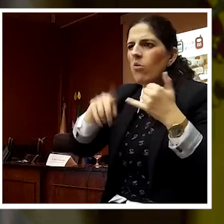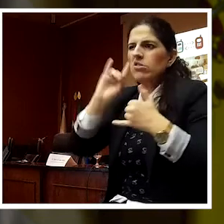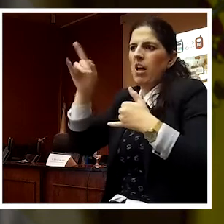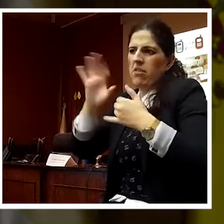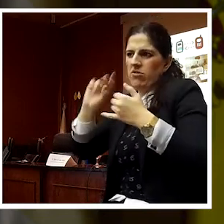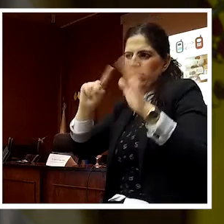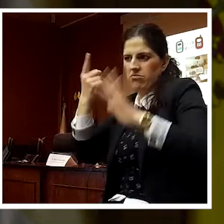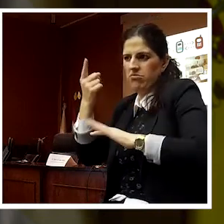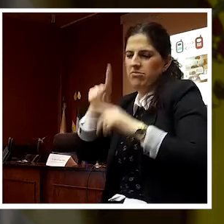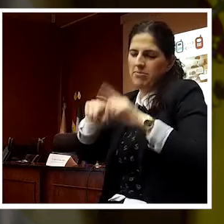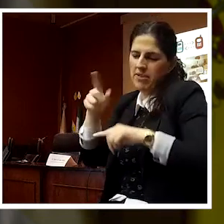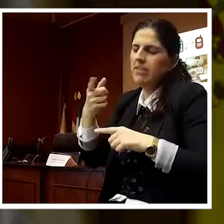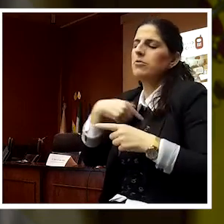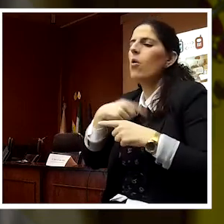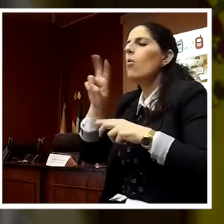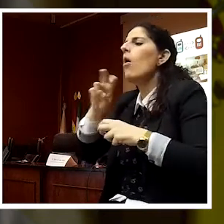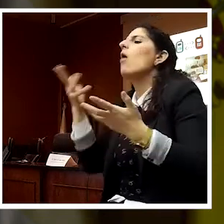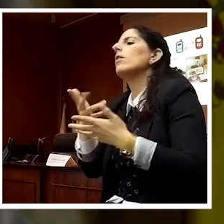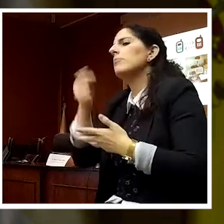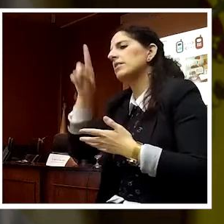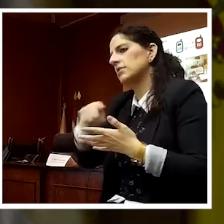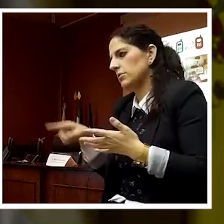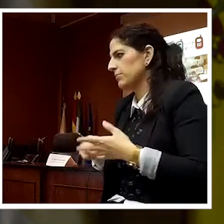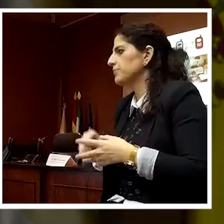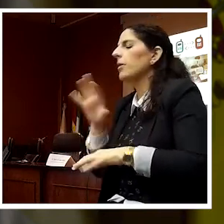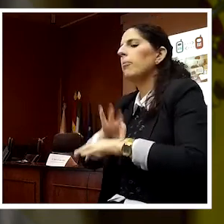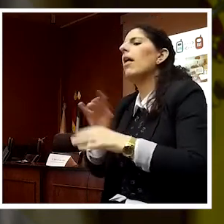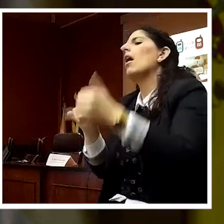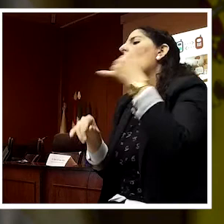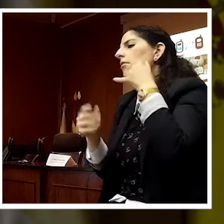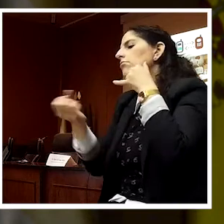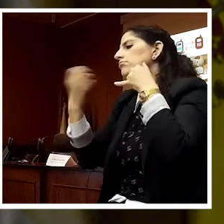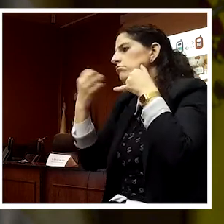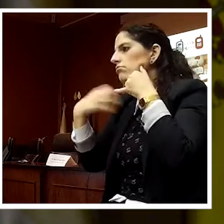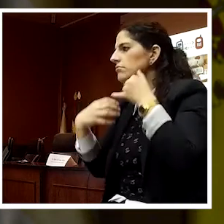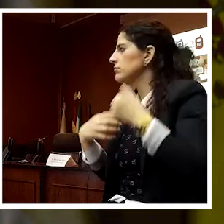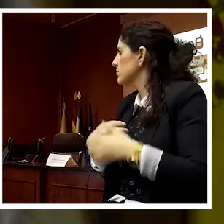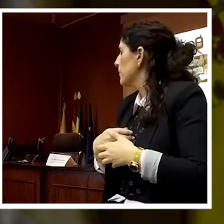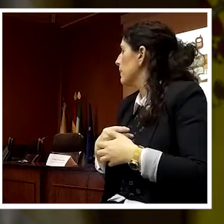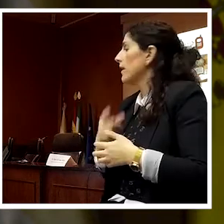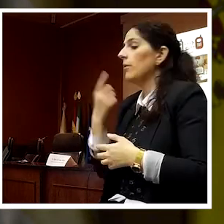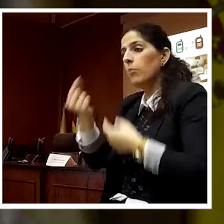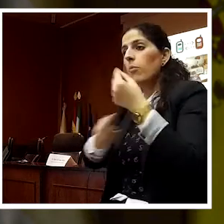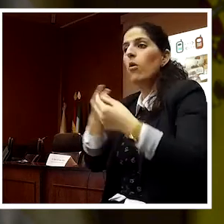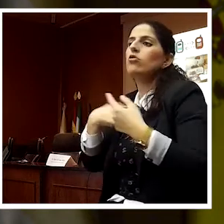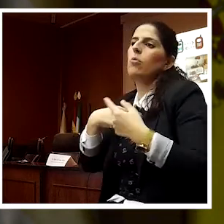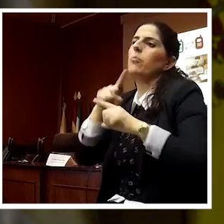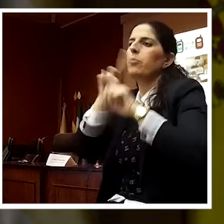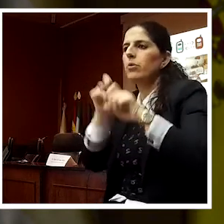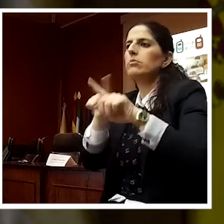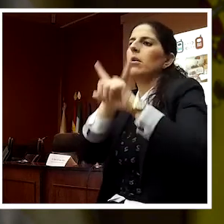de la sala y de la provincia, y el médico siempre escucha, ¿vale? Entonces empieza una serie de preguntas